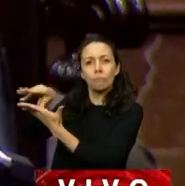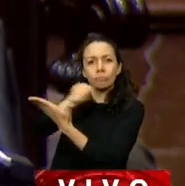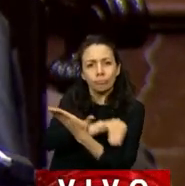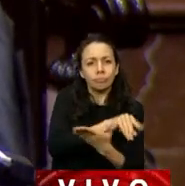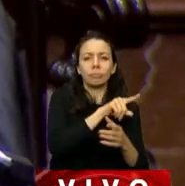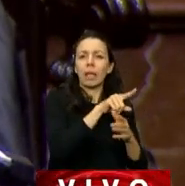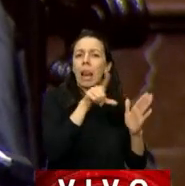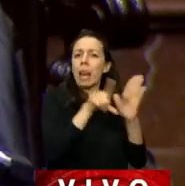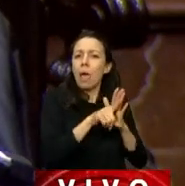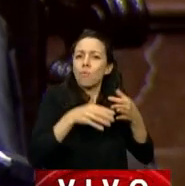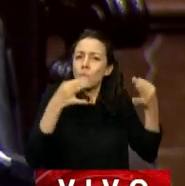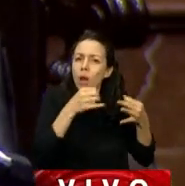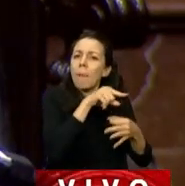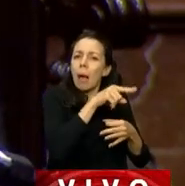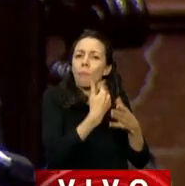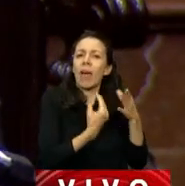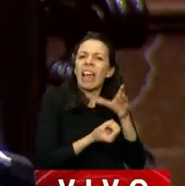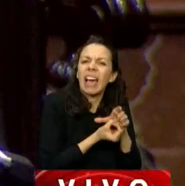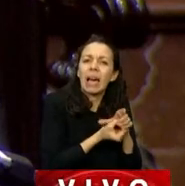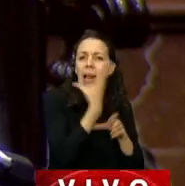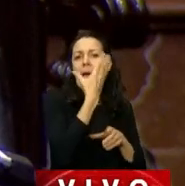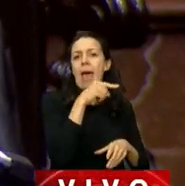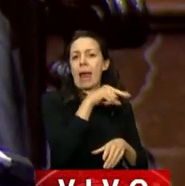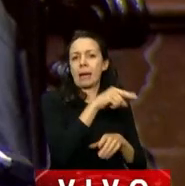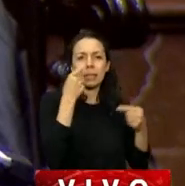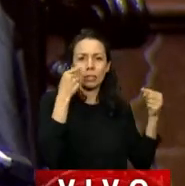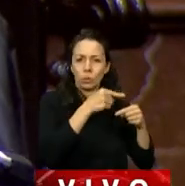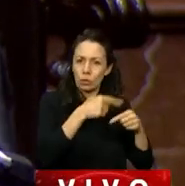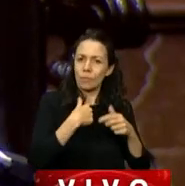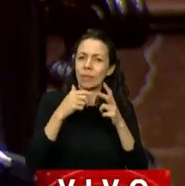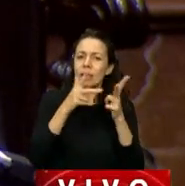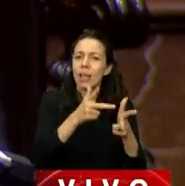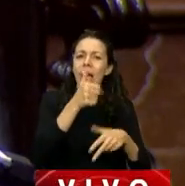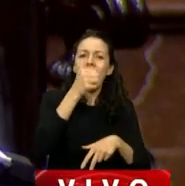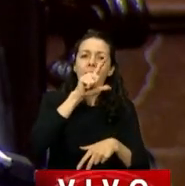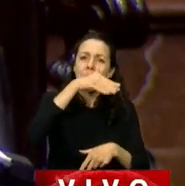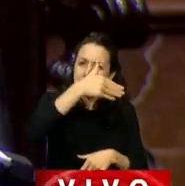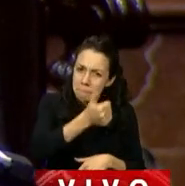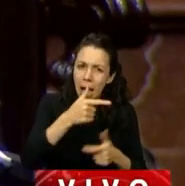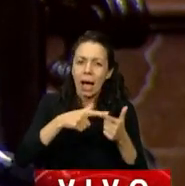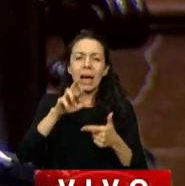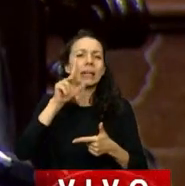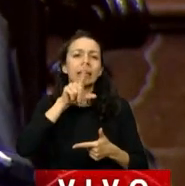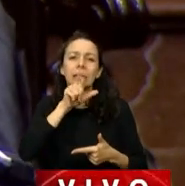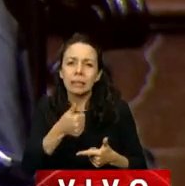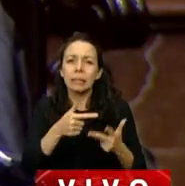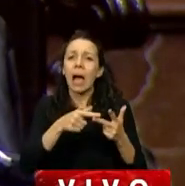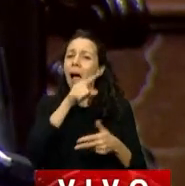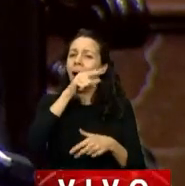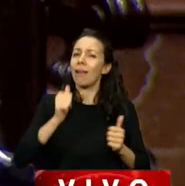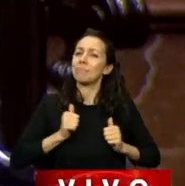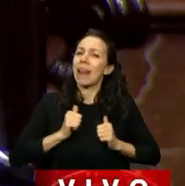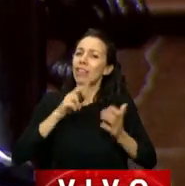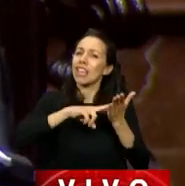ley para la creación. Y le digo a Alma, le digo a Rita, que están en Salta esperando